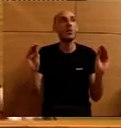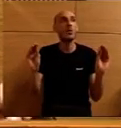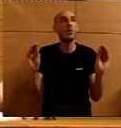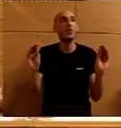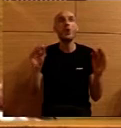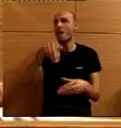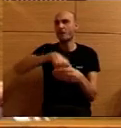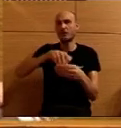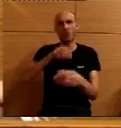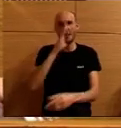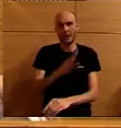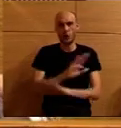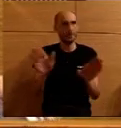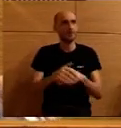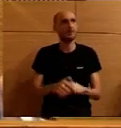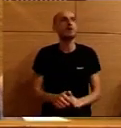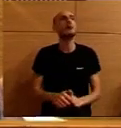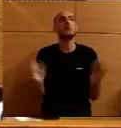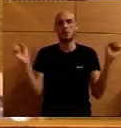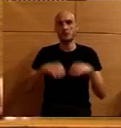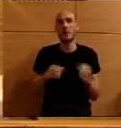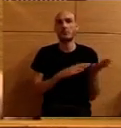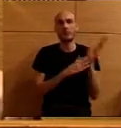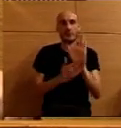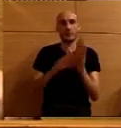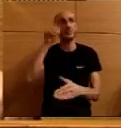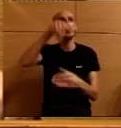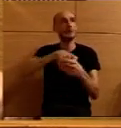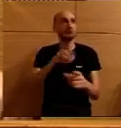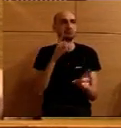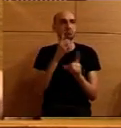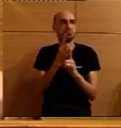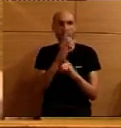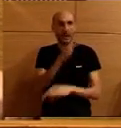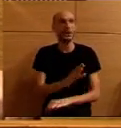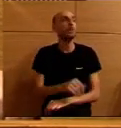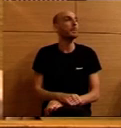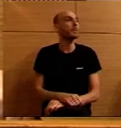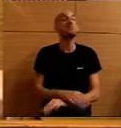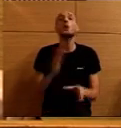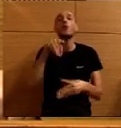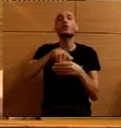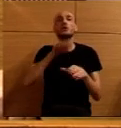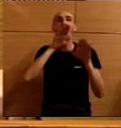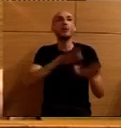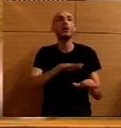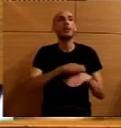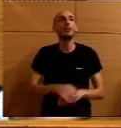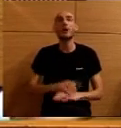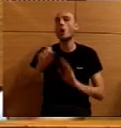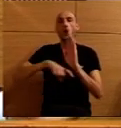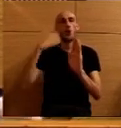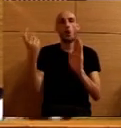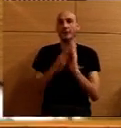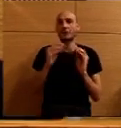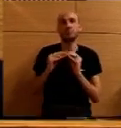Pasamos a la votación. Pasamos a la votación de la propuesta. Pues pasemos a la votación de la propuesta. ¿Vots a favor de la propuesta? Tots,